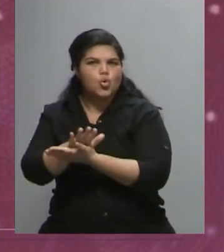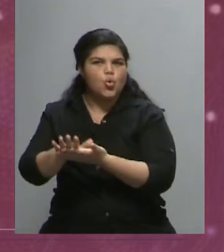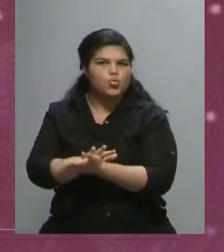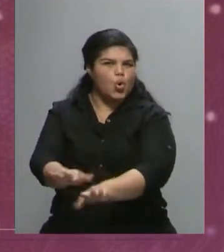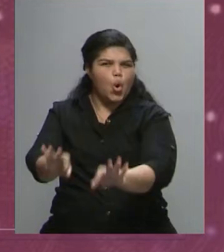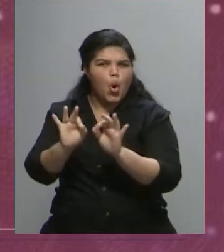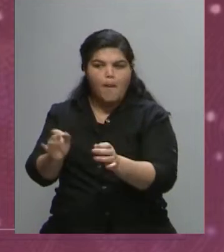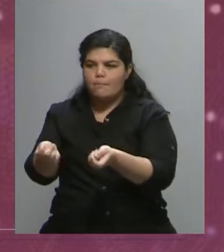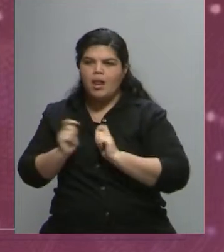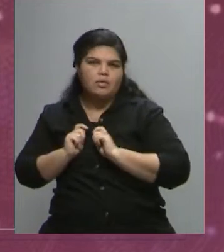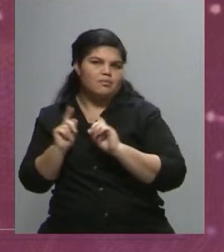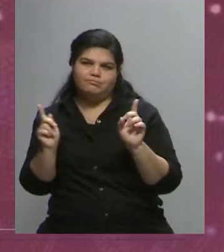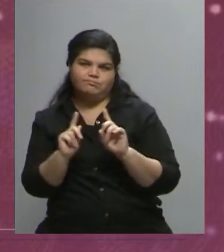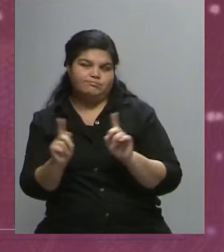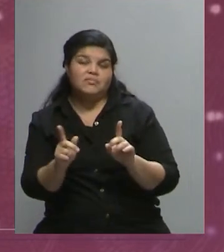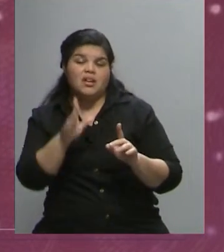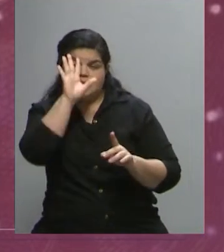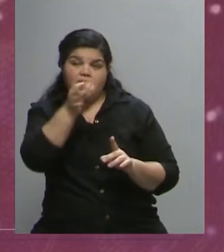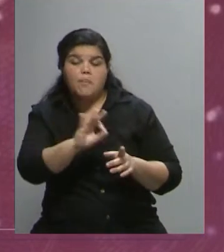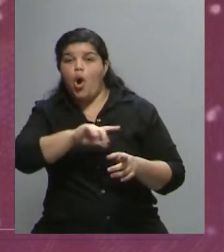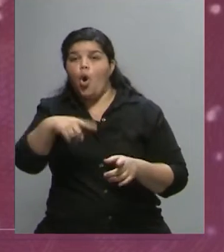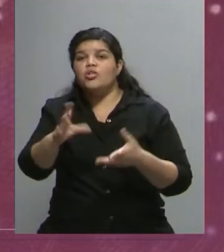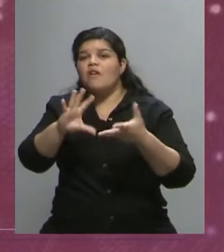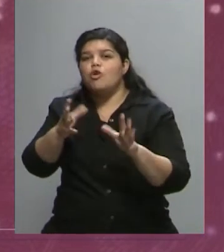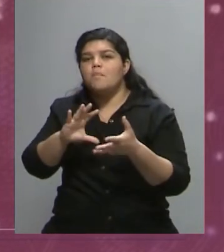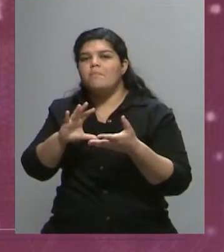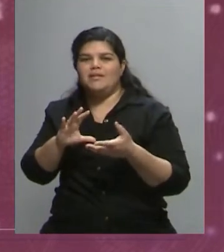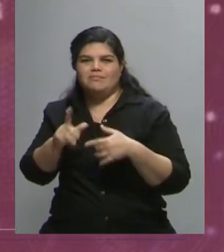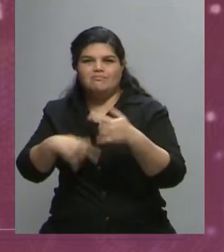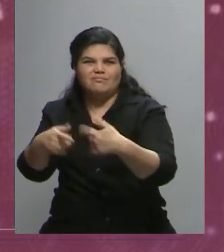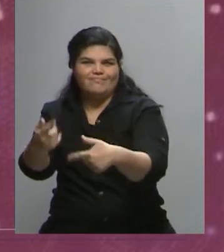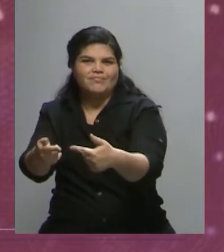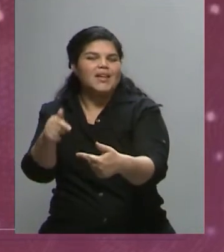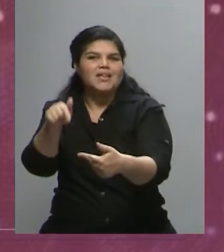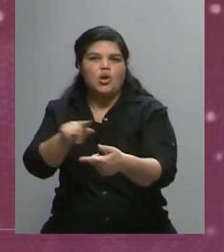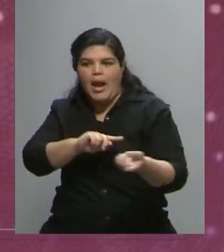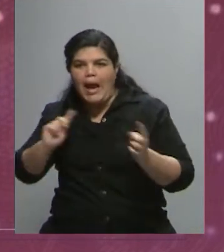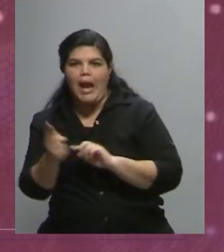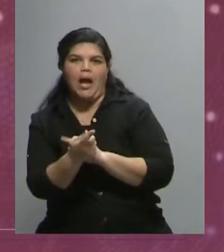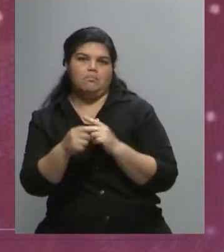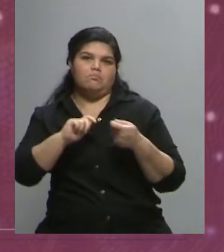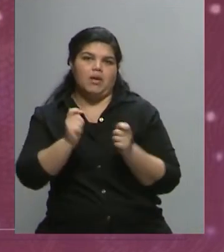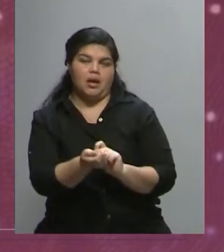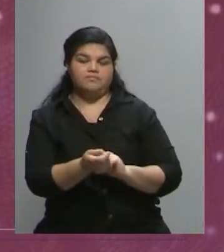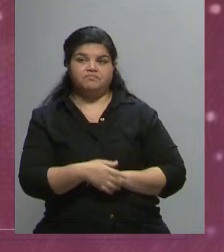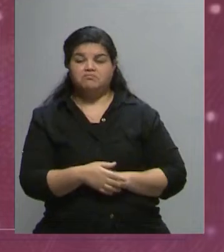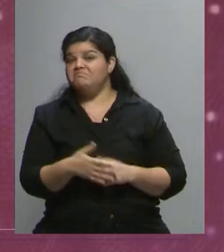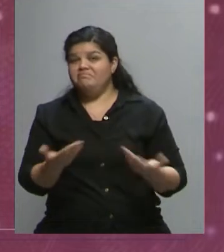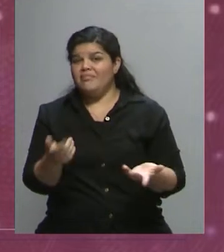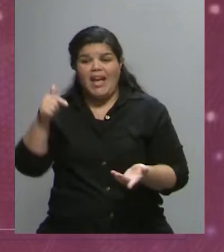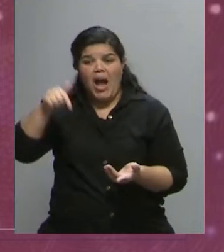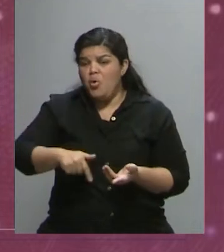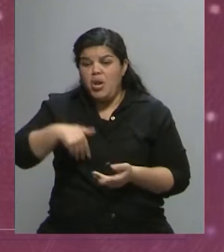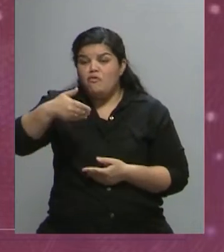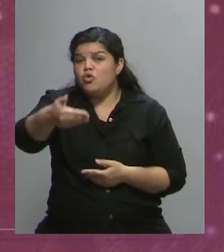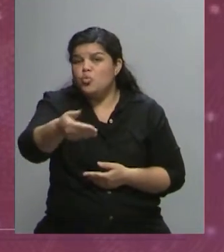otras estrategias que se involucran que no tienen y no solo que no la es, sino que no la va a hacer. Ese exactamente, no va